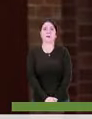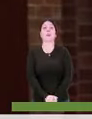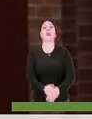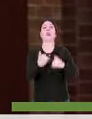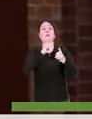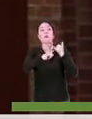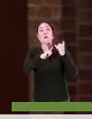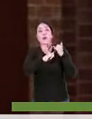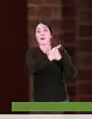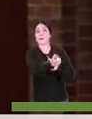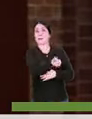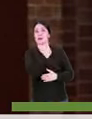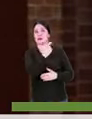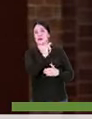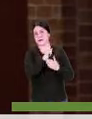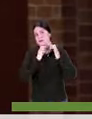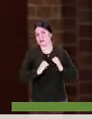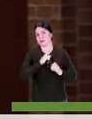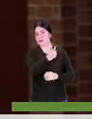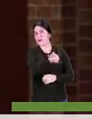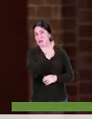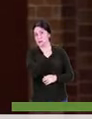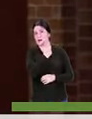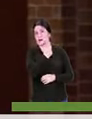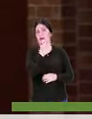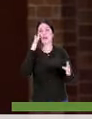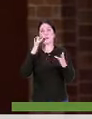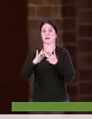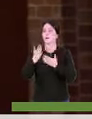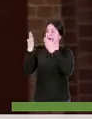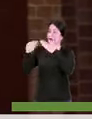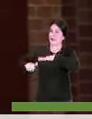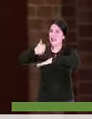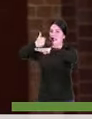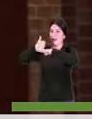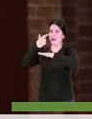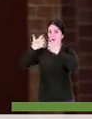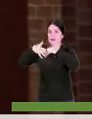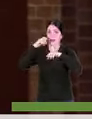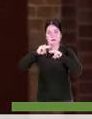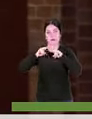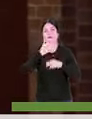última pregunta ciudadana para el gerente de la empresa Metro, por favor.